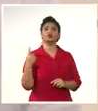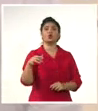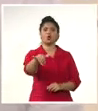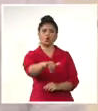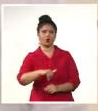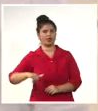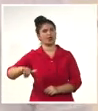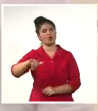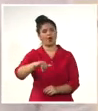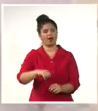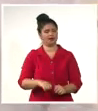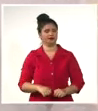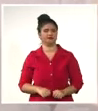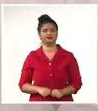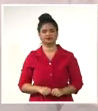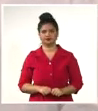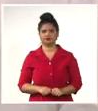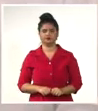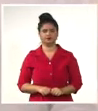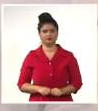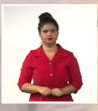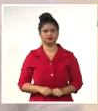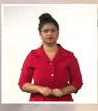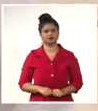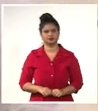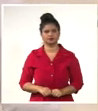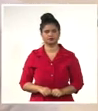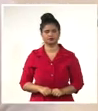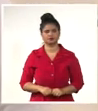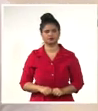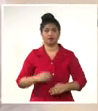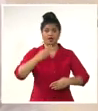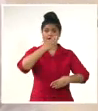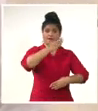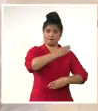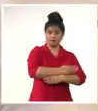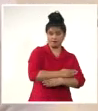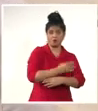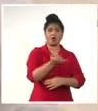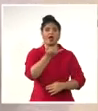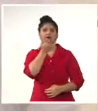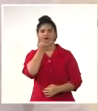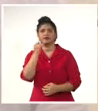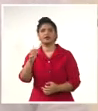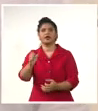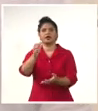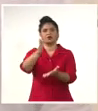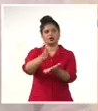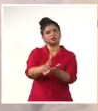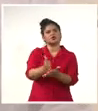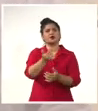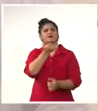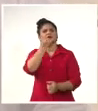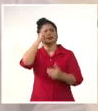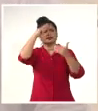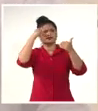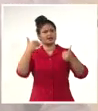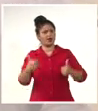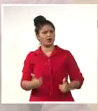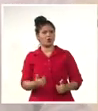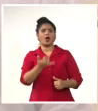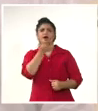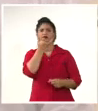el comercio, las finanzas, los negocios a los países que lo intentamos. El bloqueo